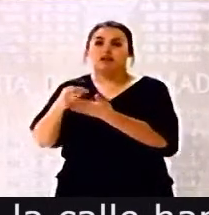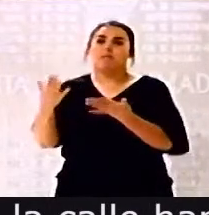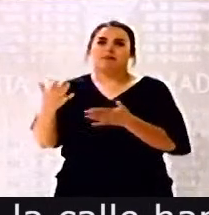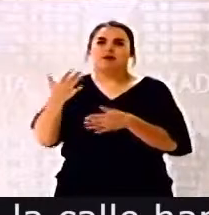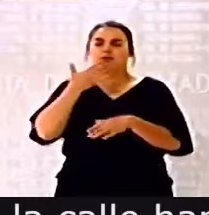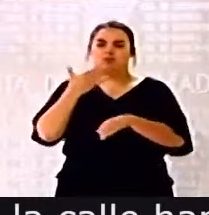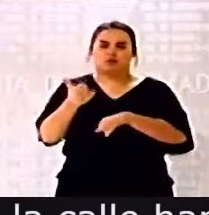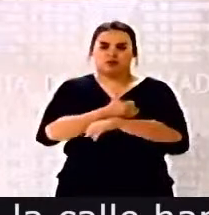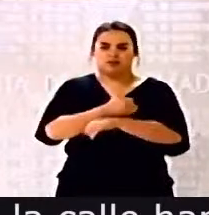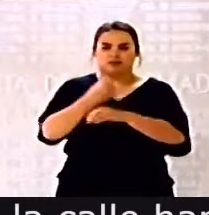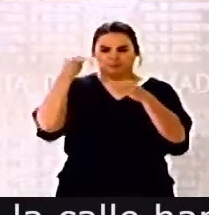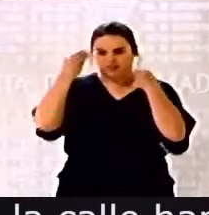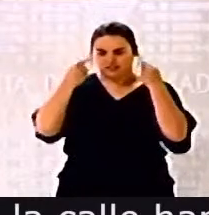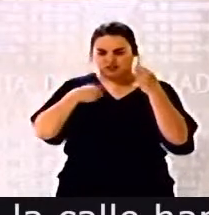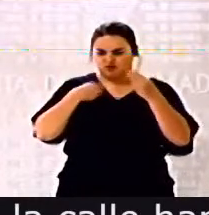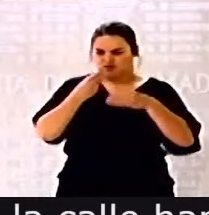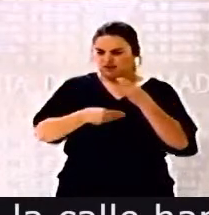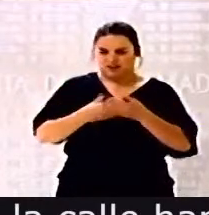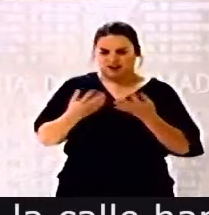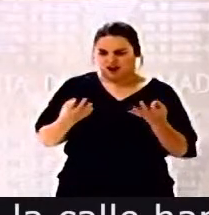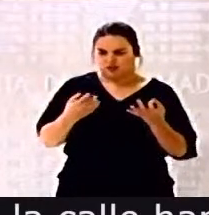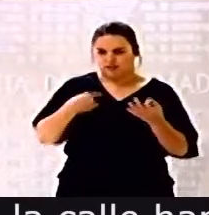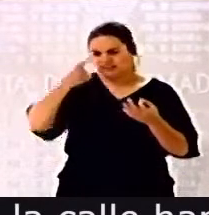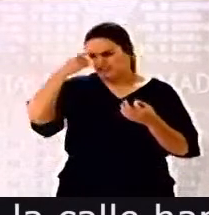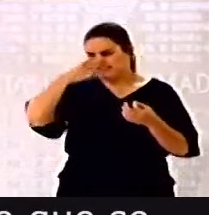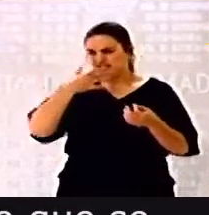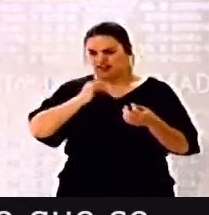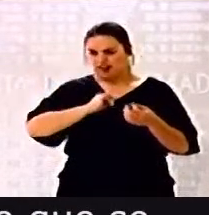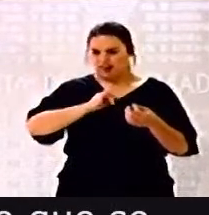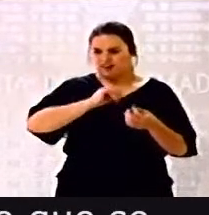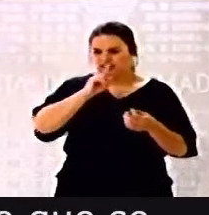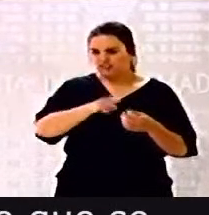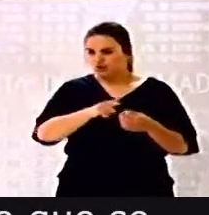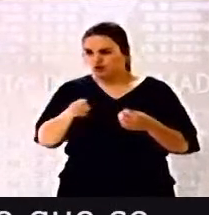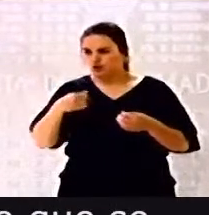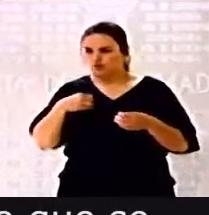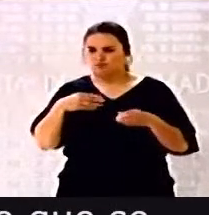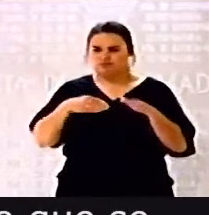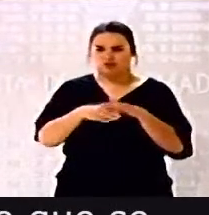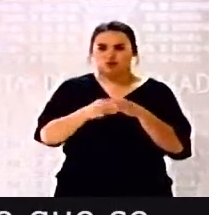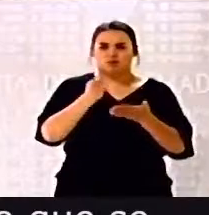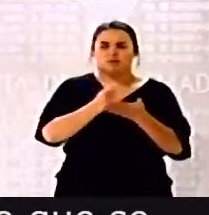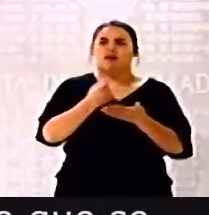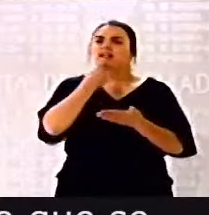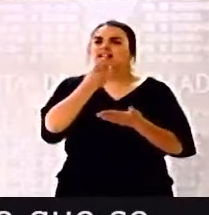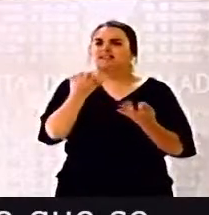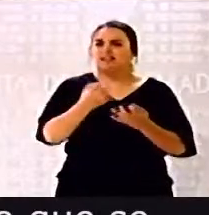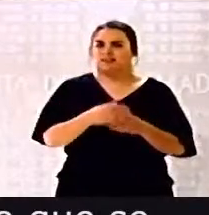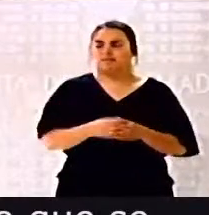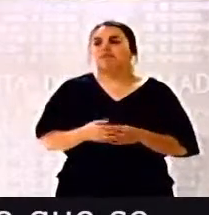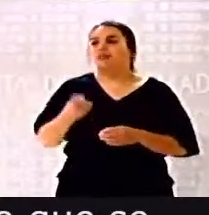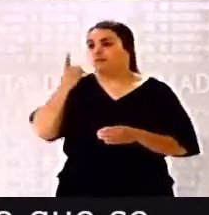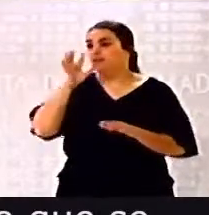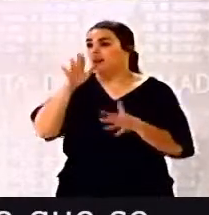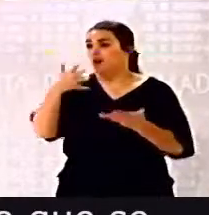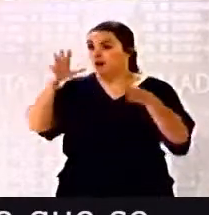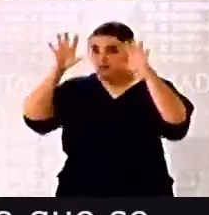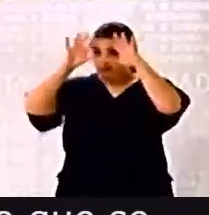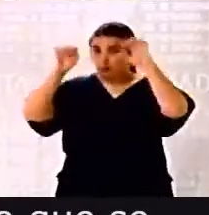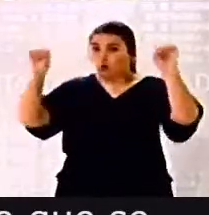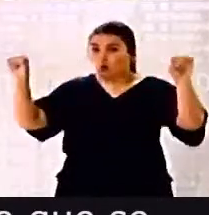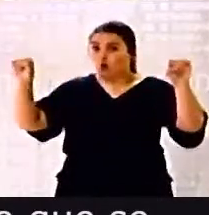plantee ¿qué hago yo? ¿Cómo puedo saber si lo tengo o no? ¿Cómo accedo a la prueba? ¿Qué se le dice? Mire usted, ahora mismo los protocolos que